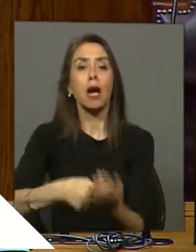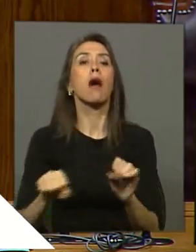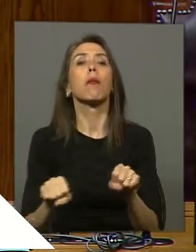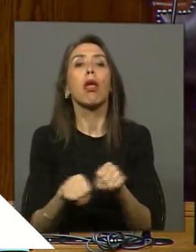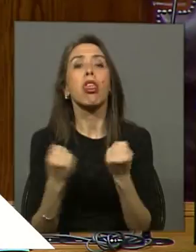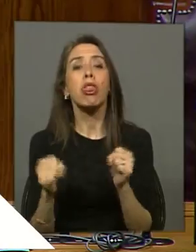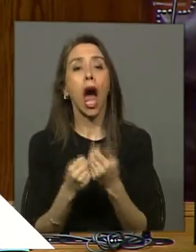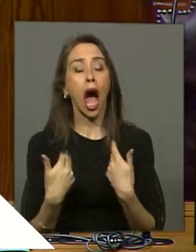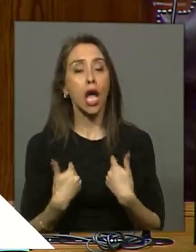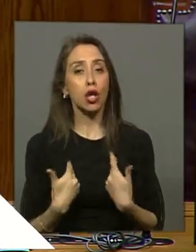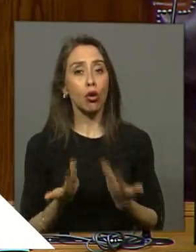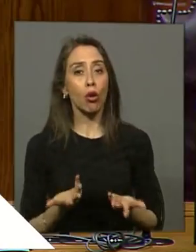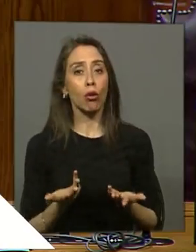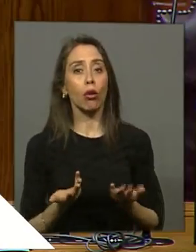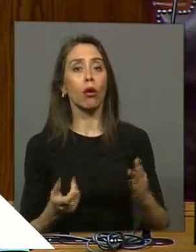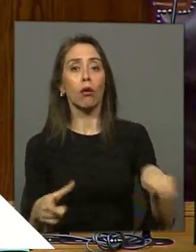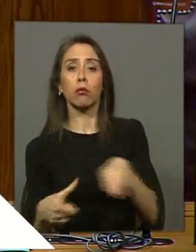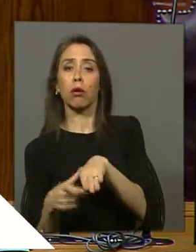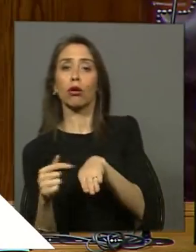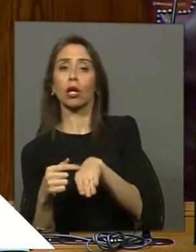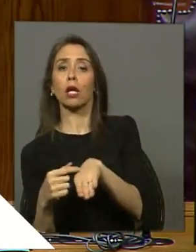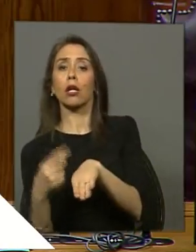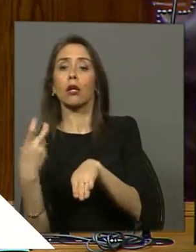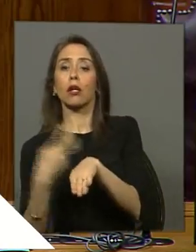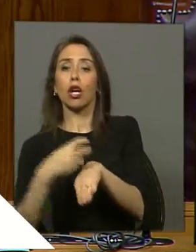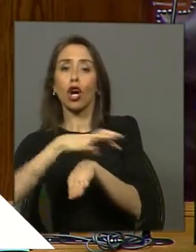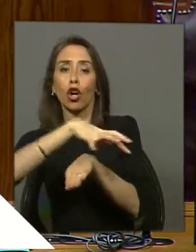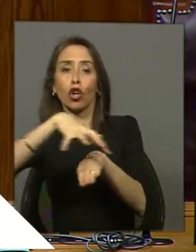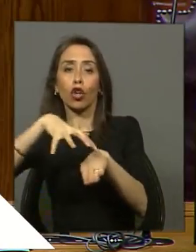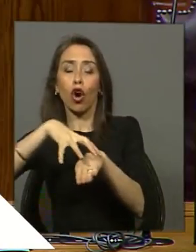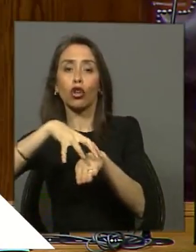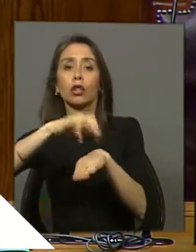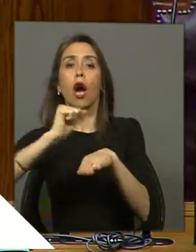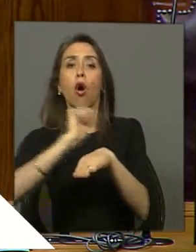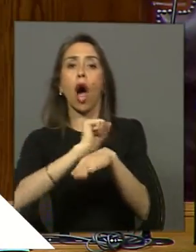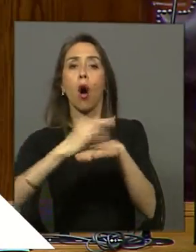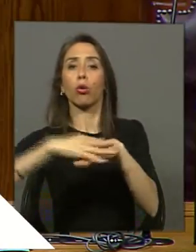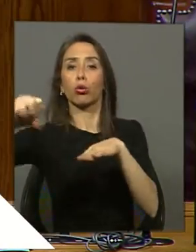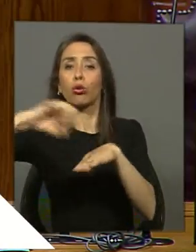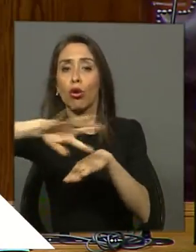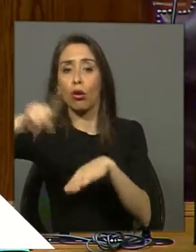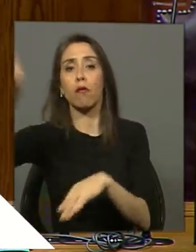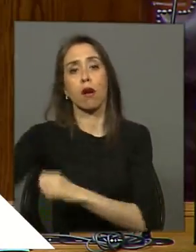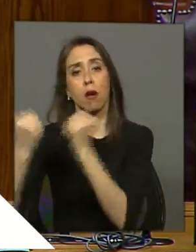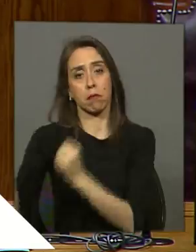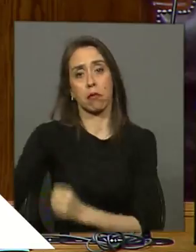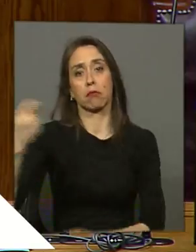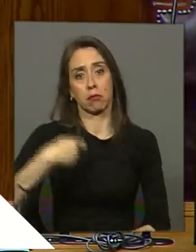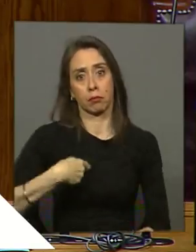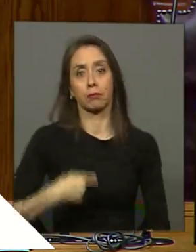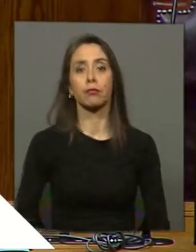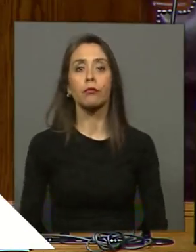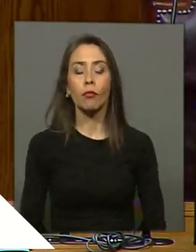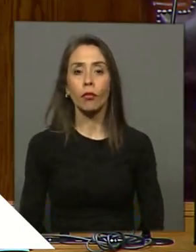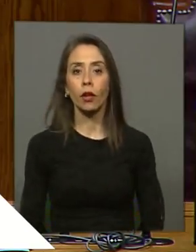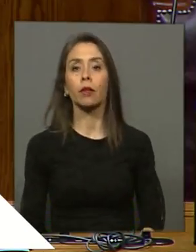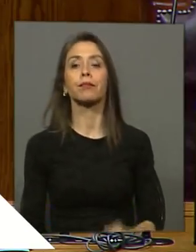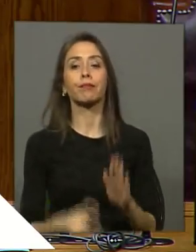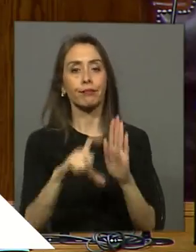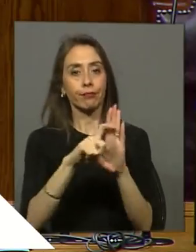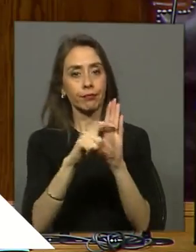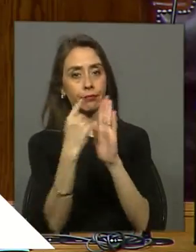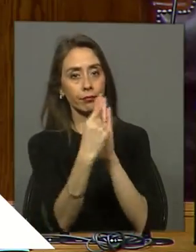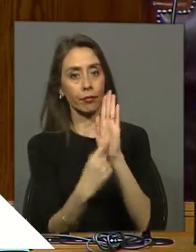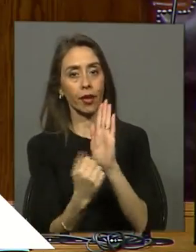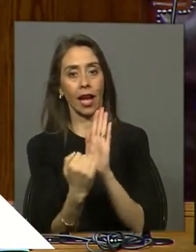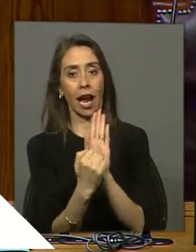sufre el consumidor con ocasión del robo o hurto de las especies dentro de ellas. El texto aprobado en